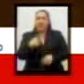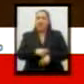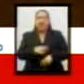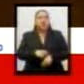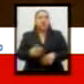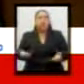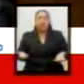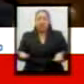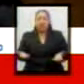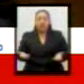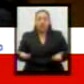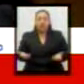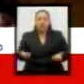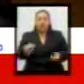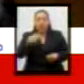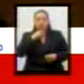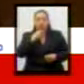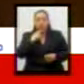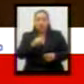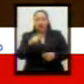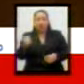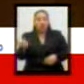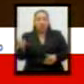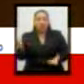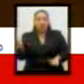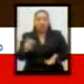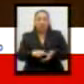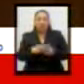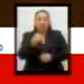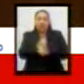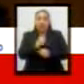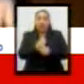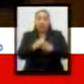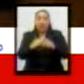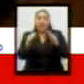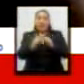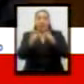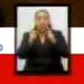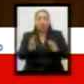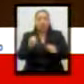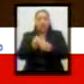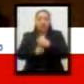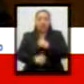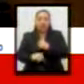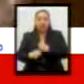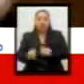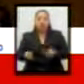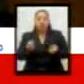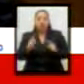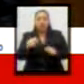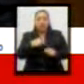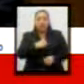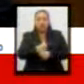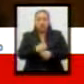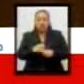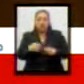O sea, las mujeres están en otra, están trabajando en las casas, cuidando de los hijos. Cuando trabajamos y hacemos